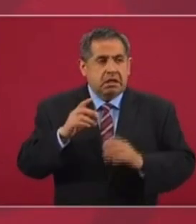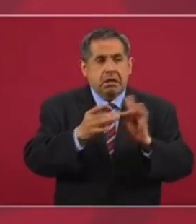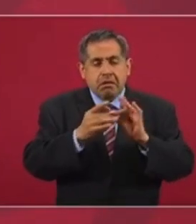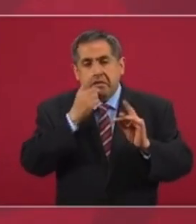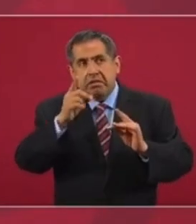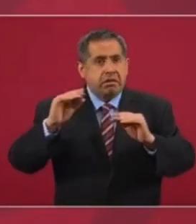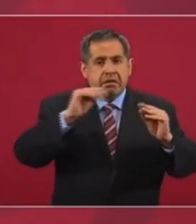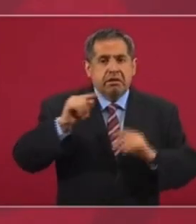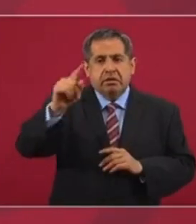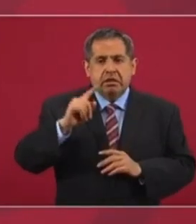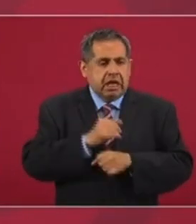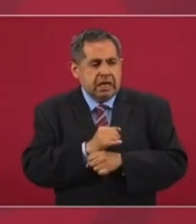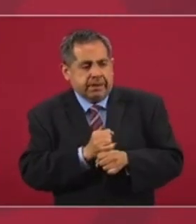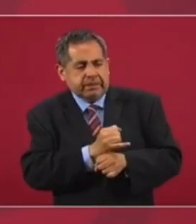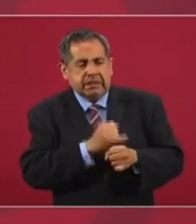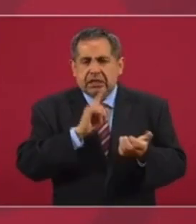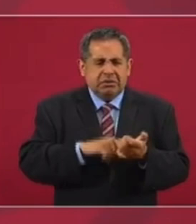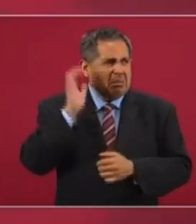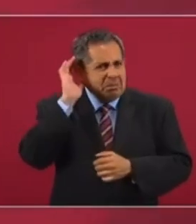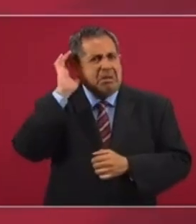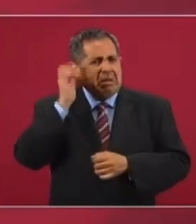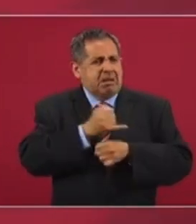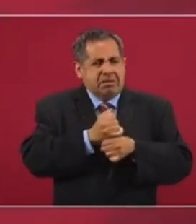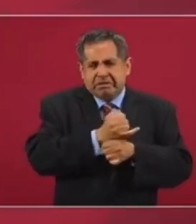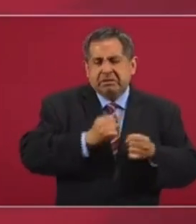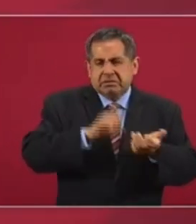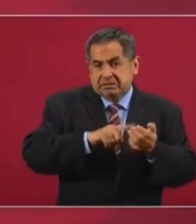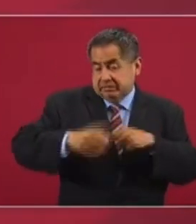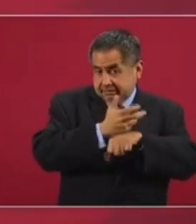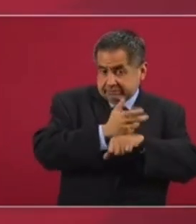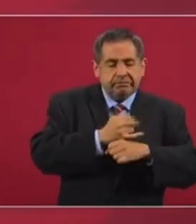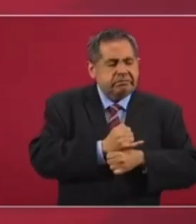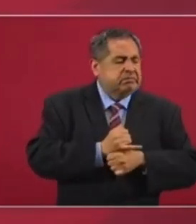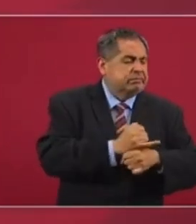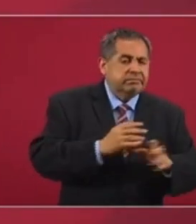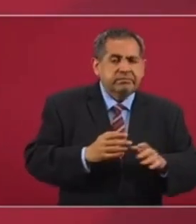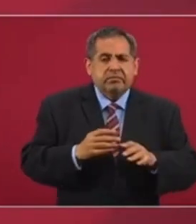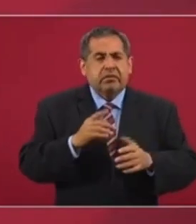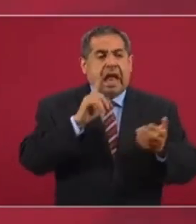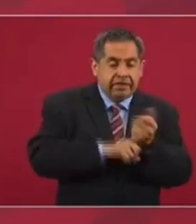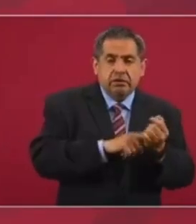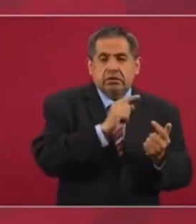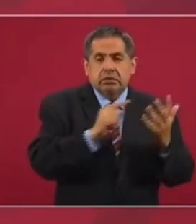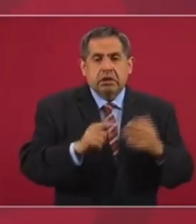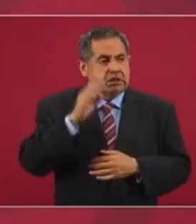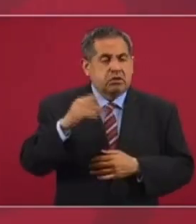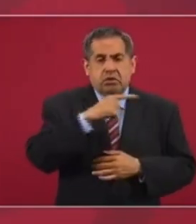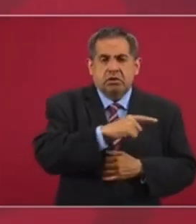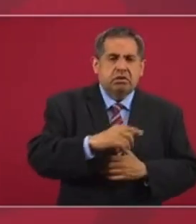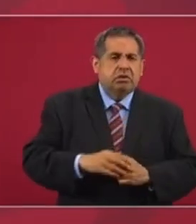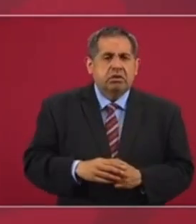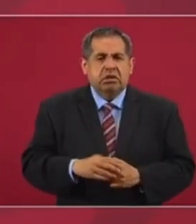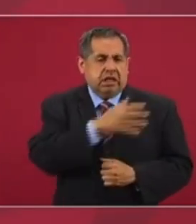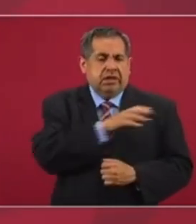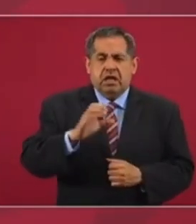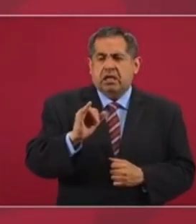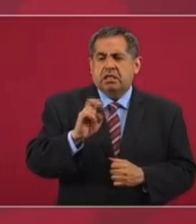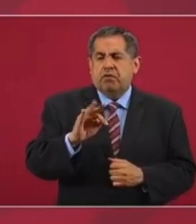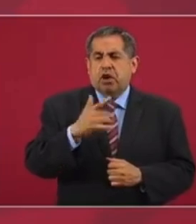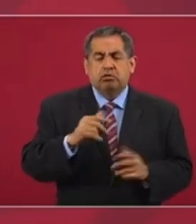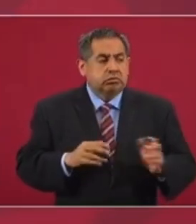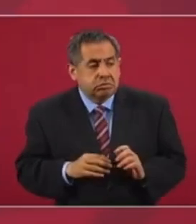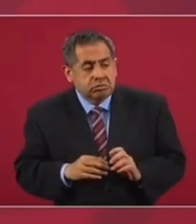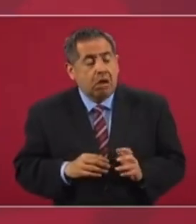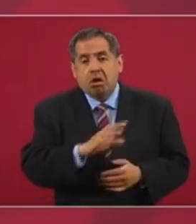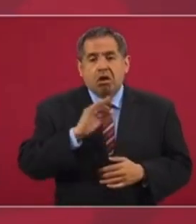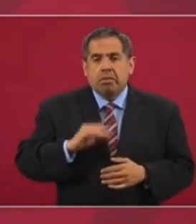hablaba de una investigación que se estaba llevando a cabo de que involucraba al señor general Cienfuegos,